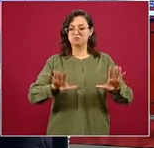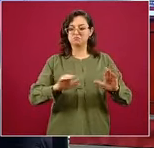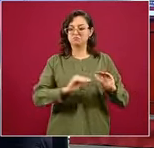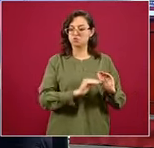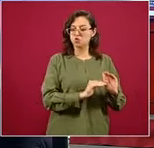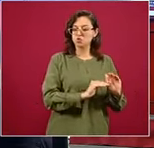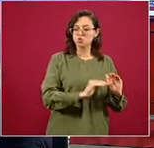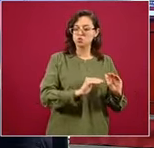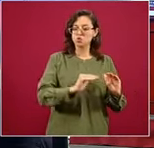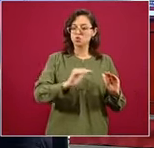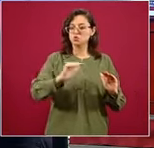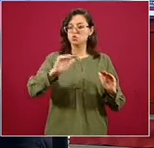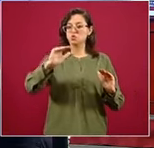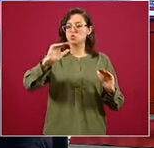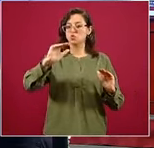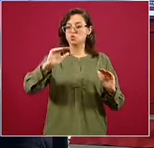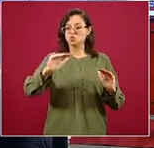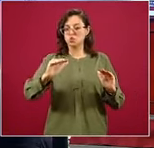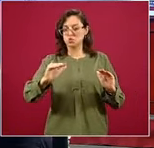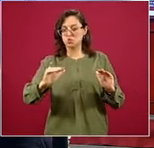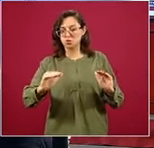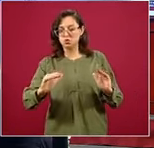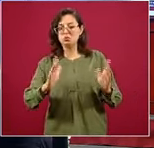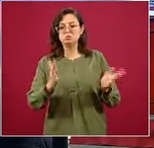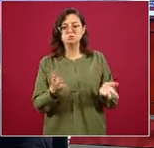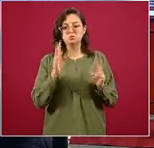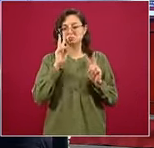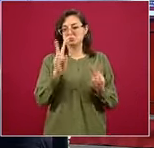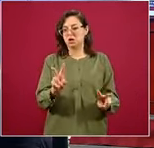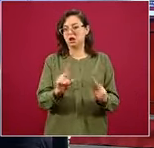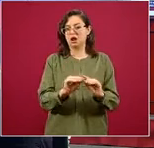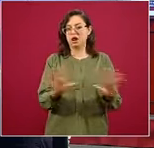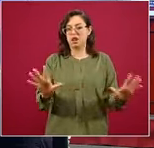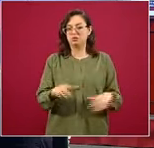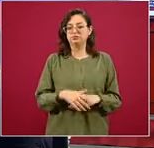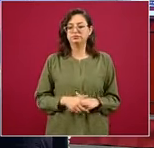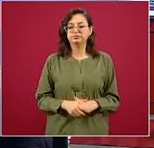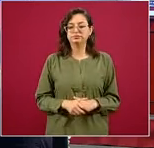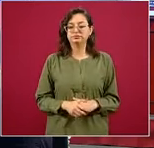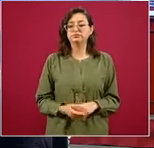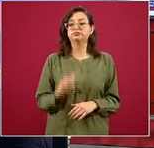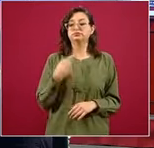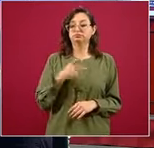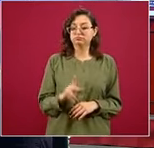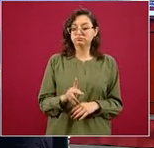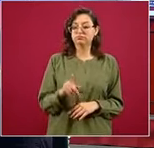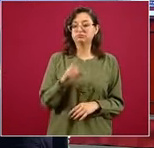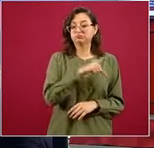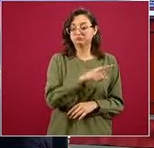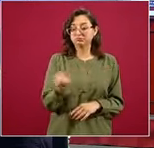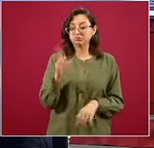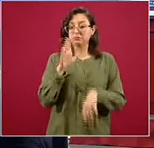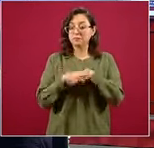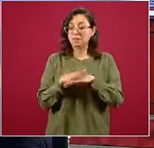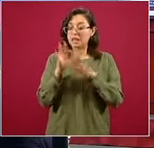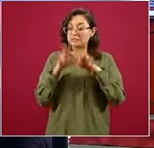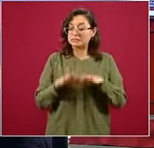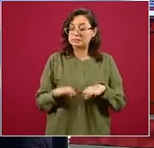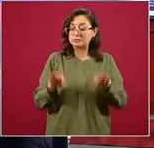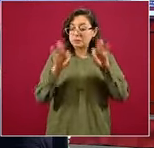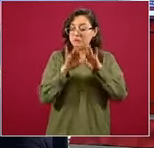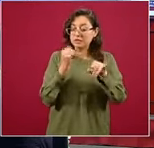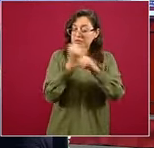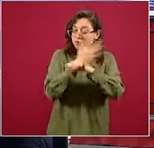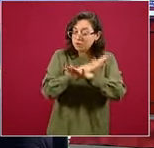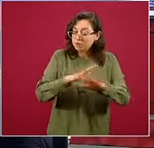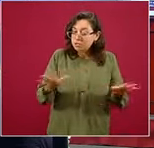está subiendo y luego que disminuye la velocidad de crecimiento. Pero si alguien quiere ver el dato concreto, le pica y se